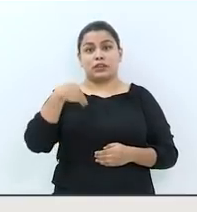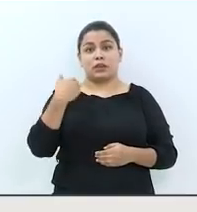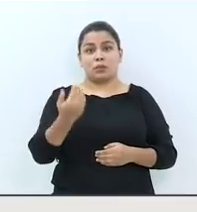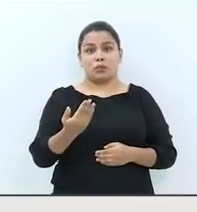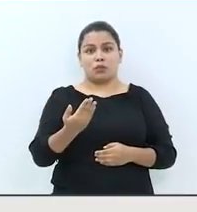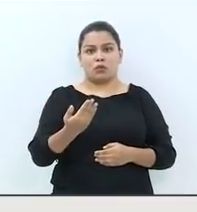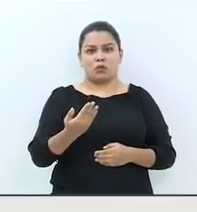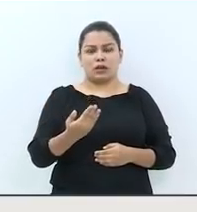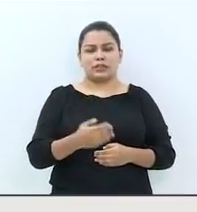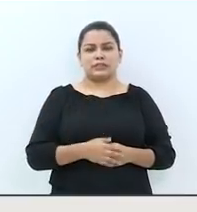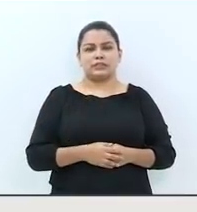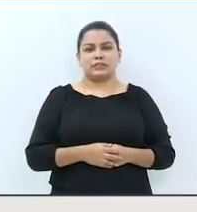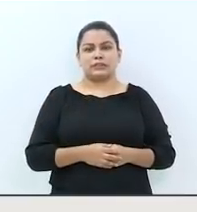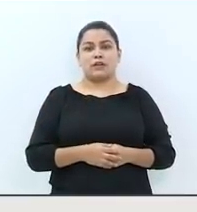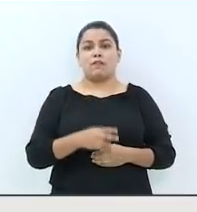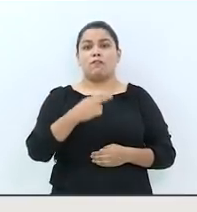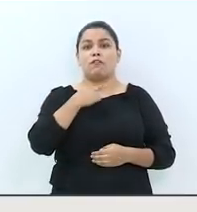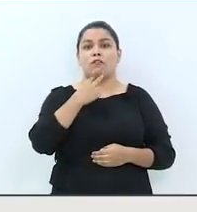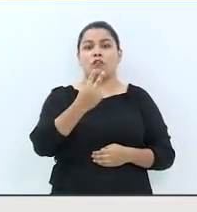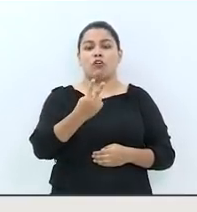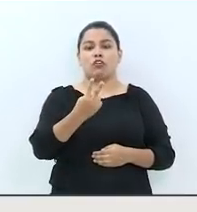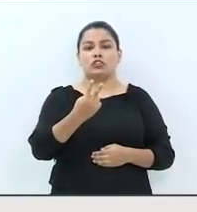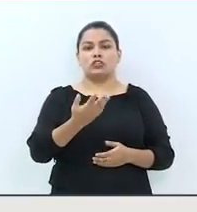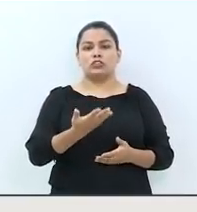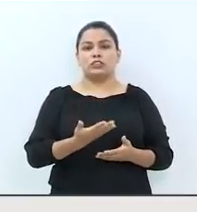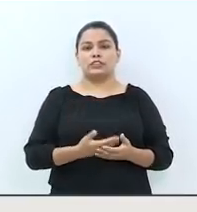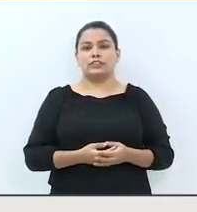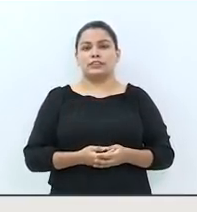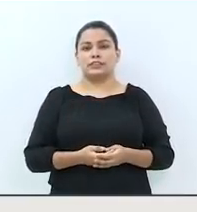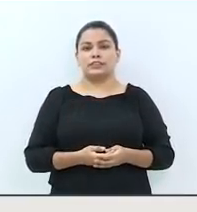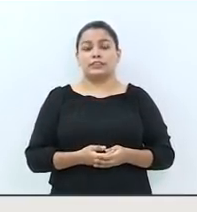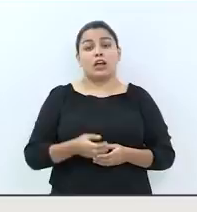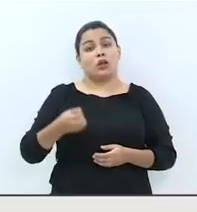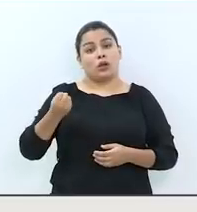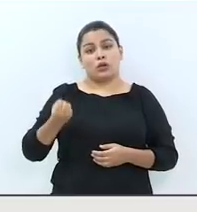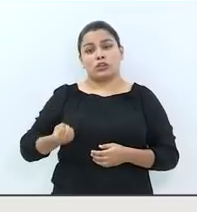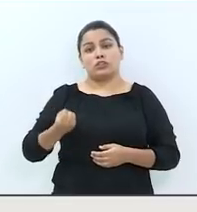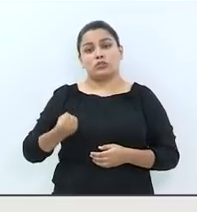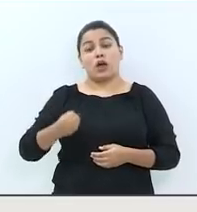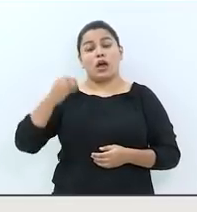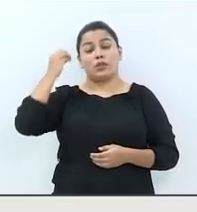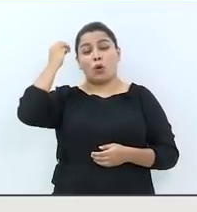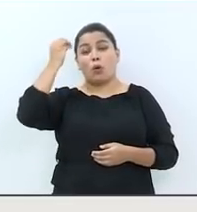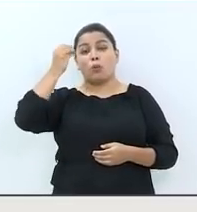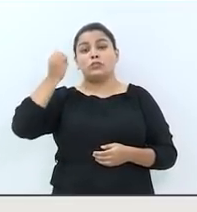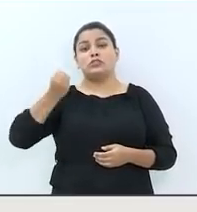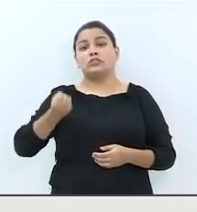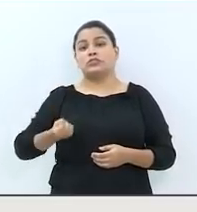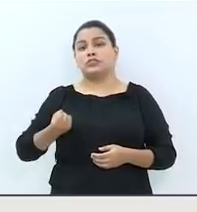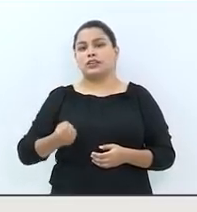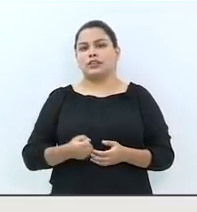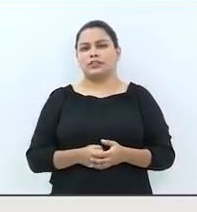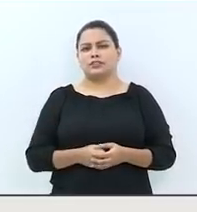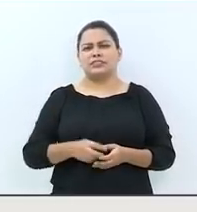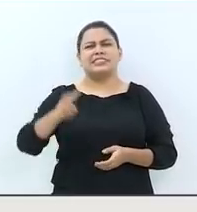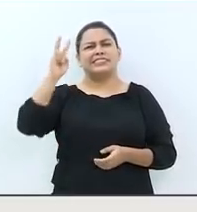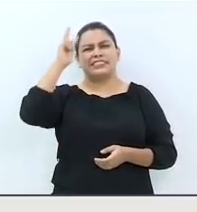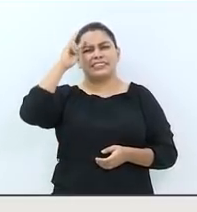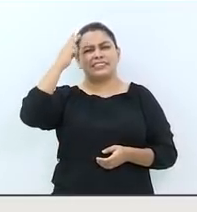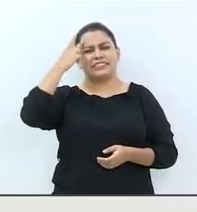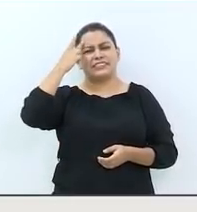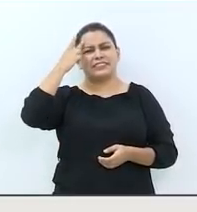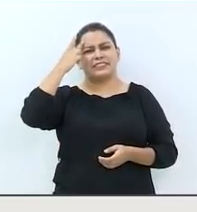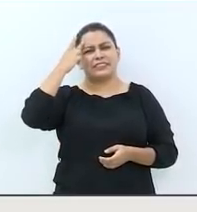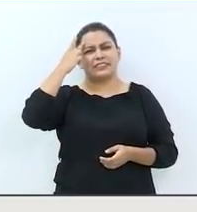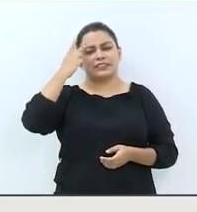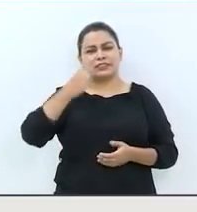con perspectiva y voz de las y los estudiantes. Lorena, ¿a qué le suena perspectiva